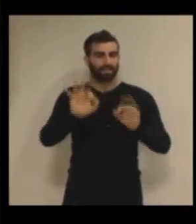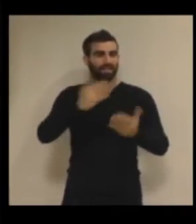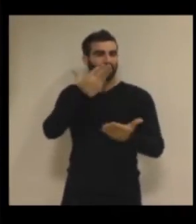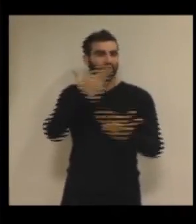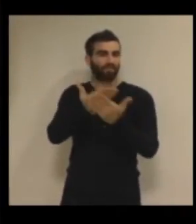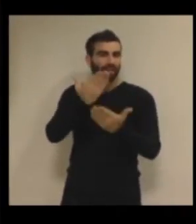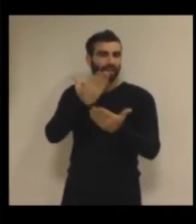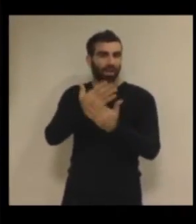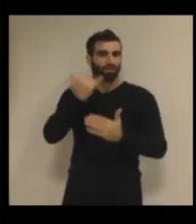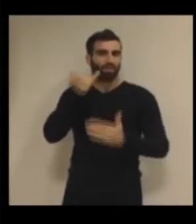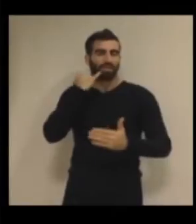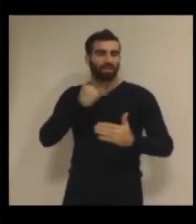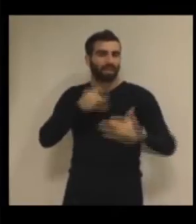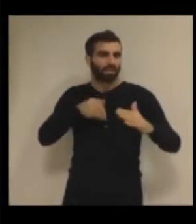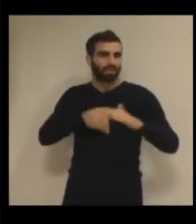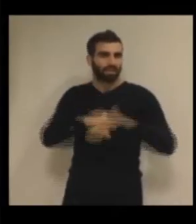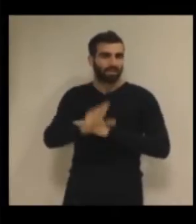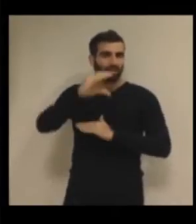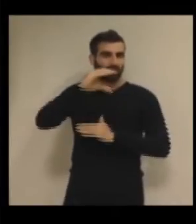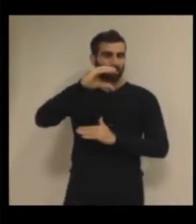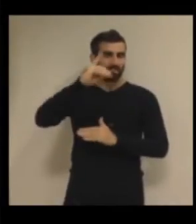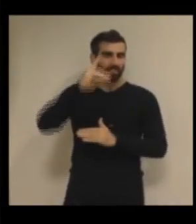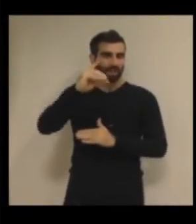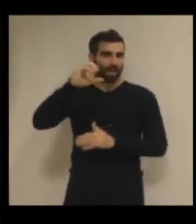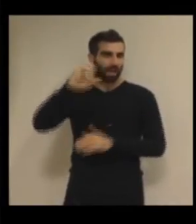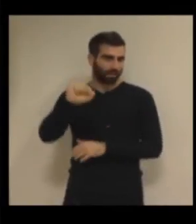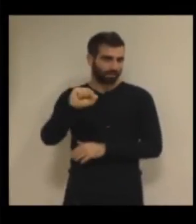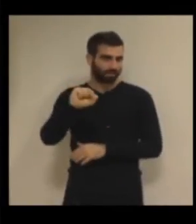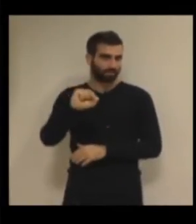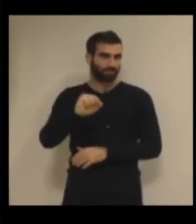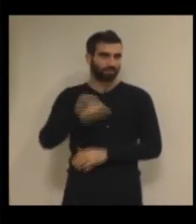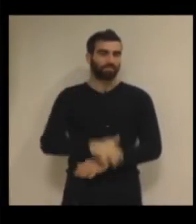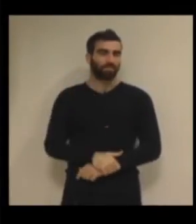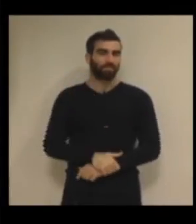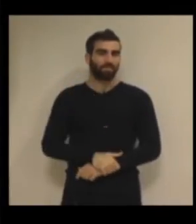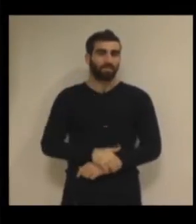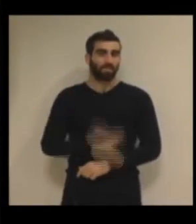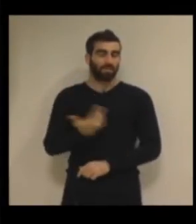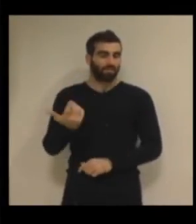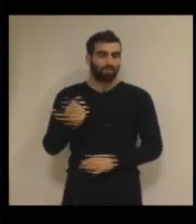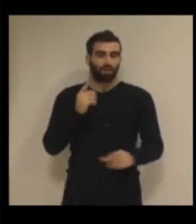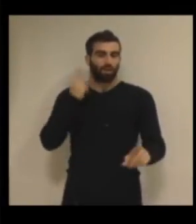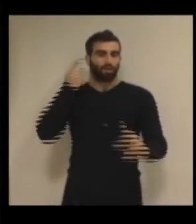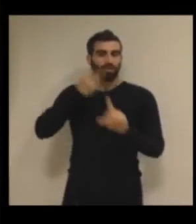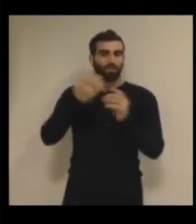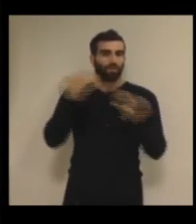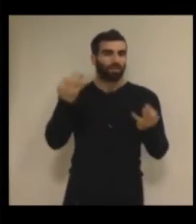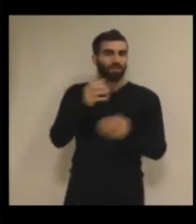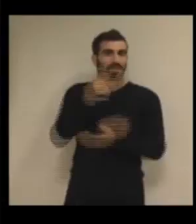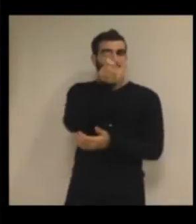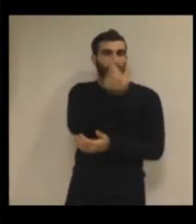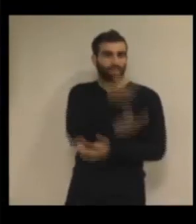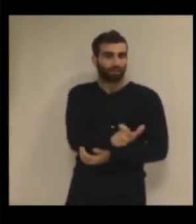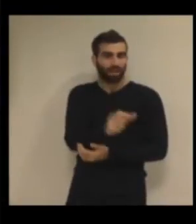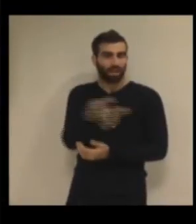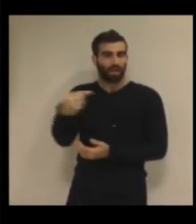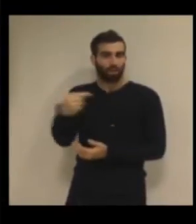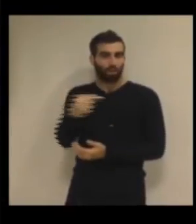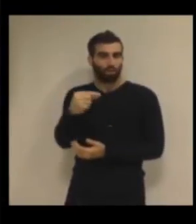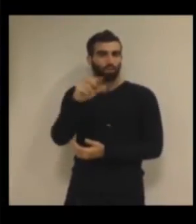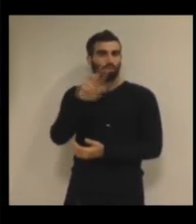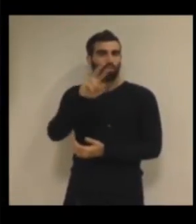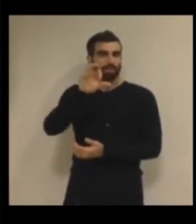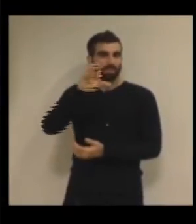bautizado, el CDA, que persigue que fácilmente una persona con un USB pues pueda,